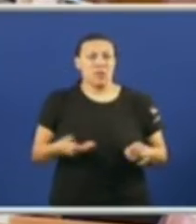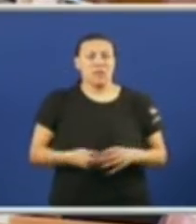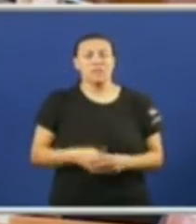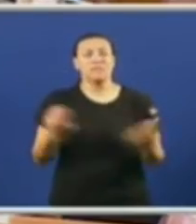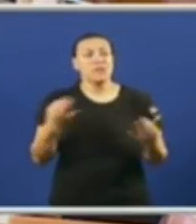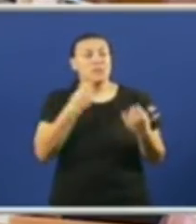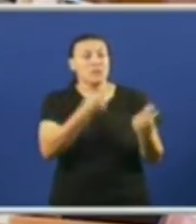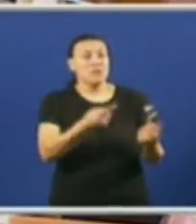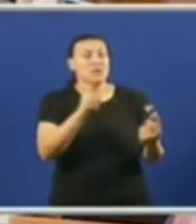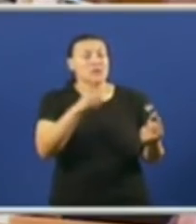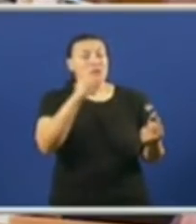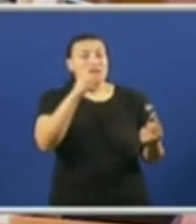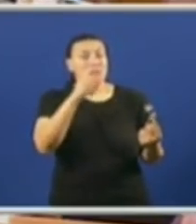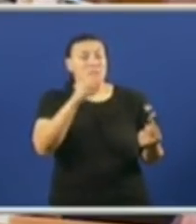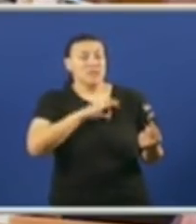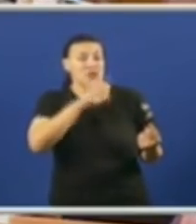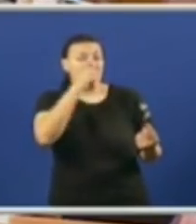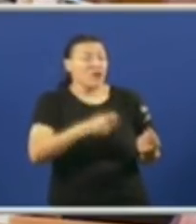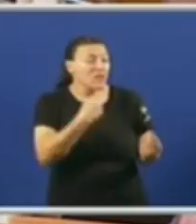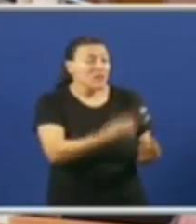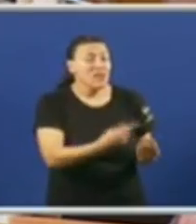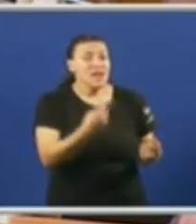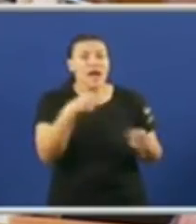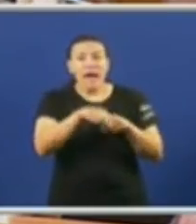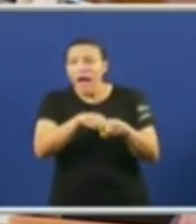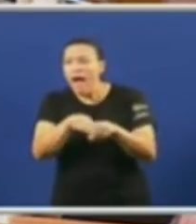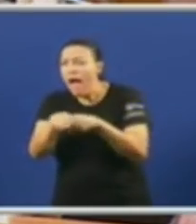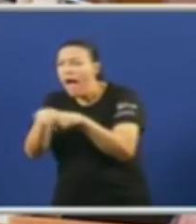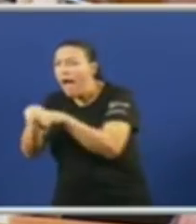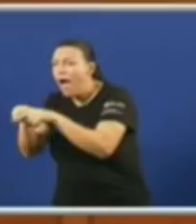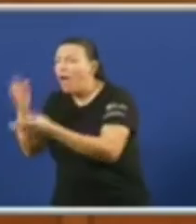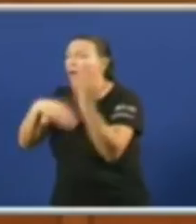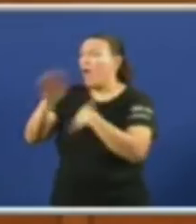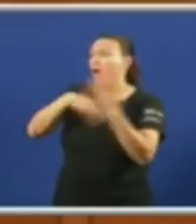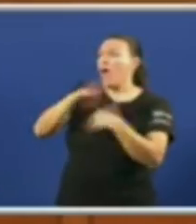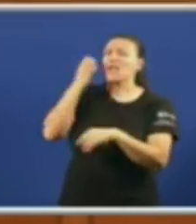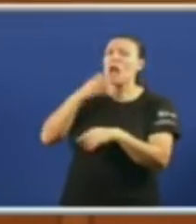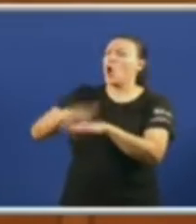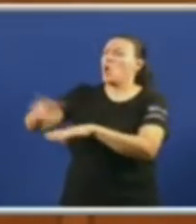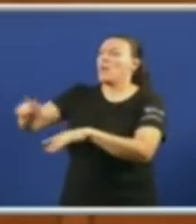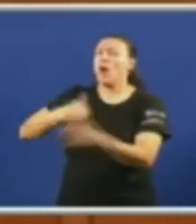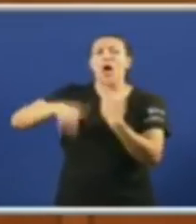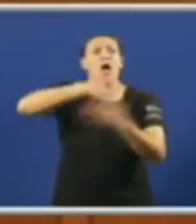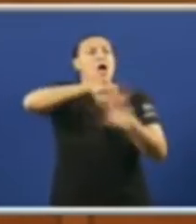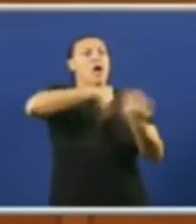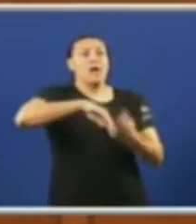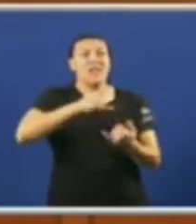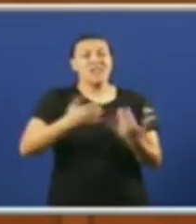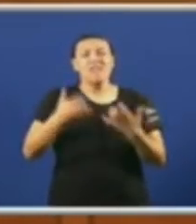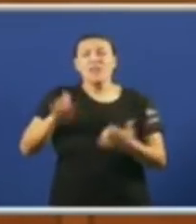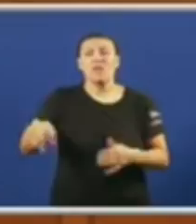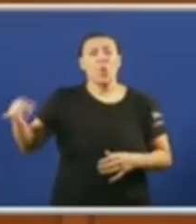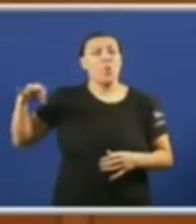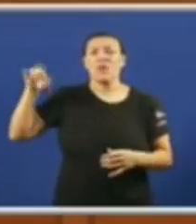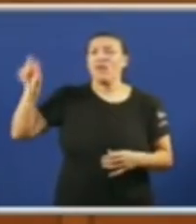que dicirlle tamén, señor Feijóo, que a estrategia de criticar a todo o mundo para exculpar a Rajoy só ten un beneficioso, que é Rajoy. E